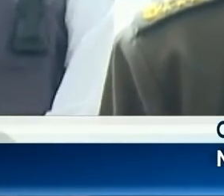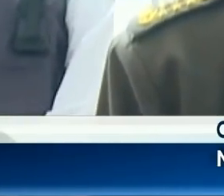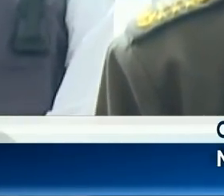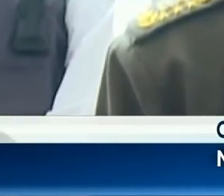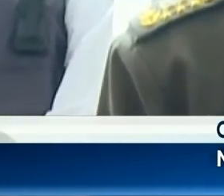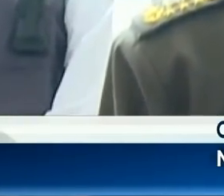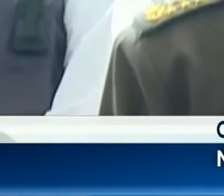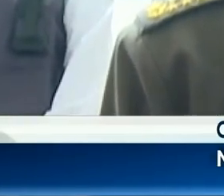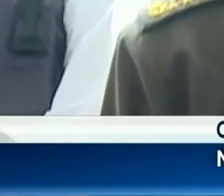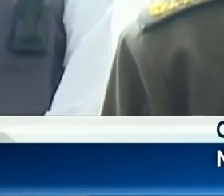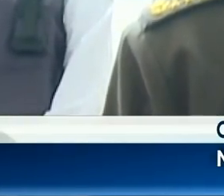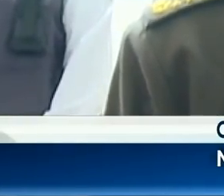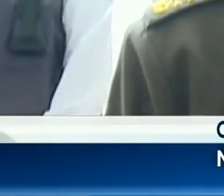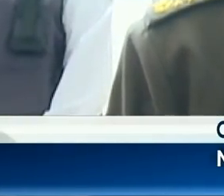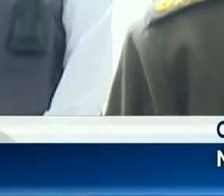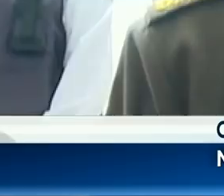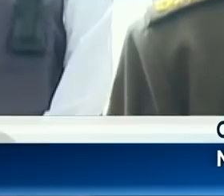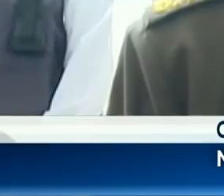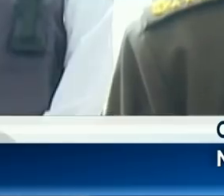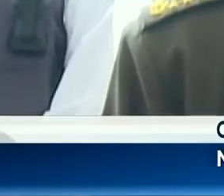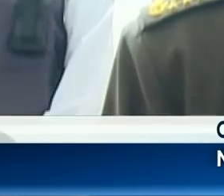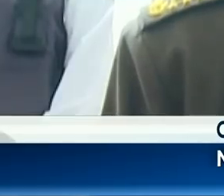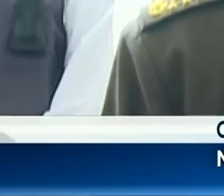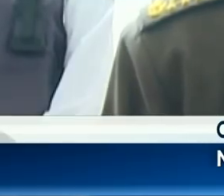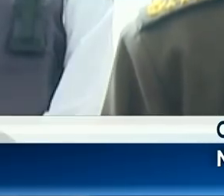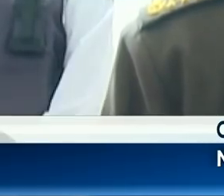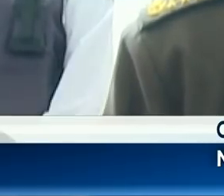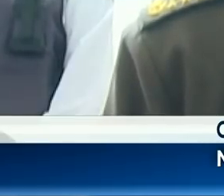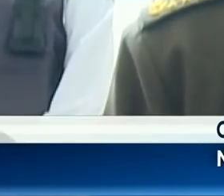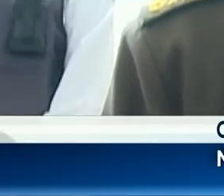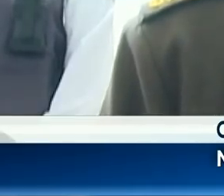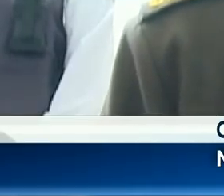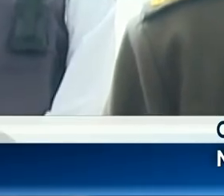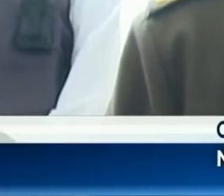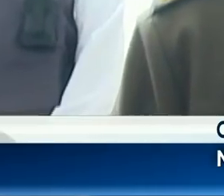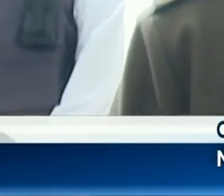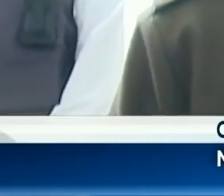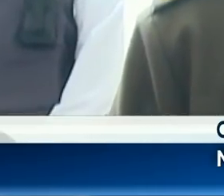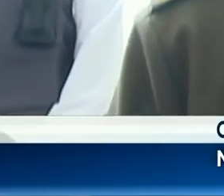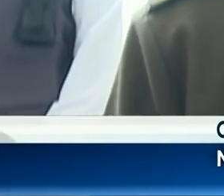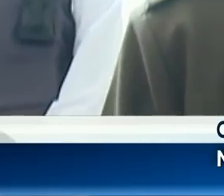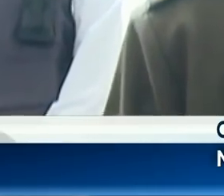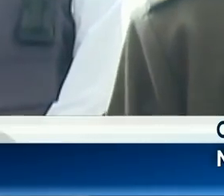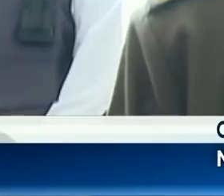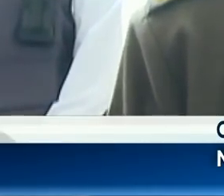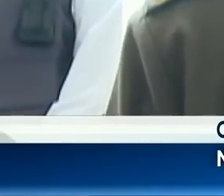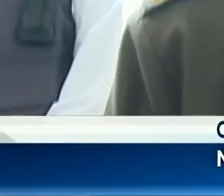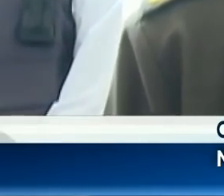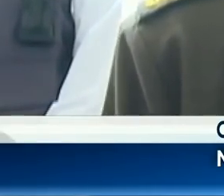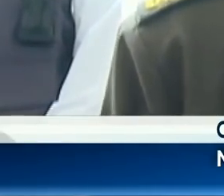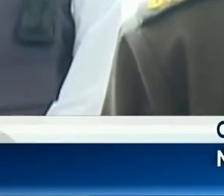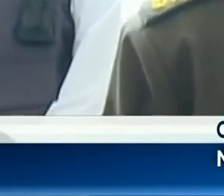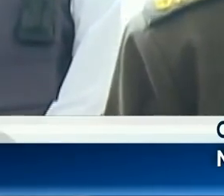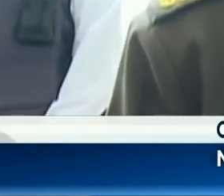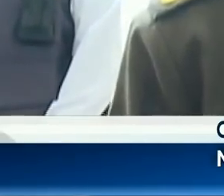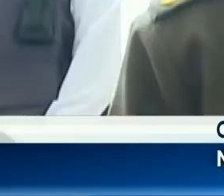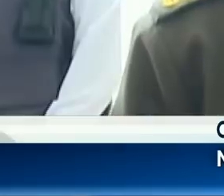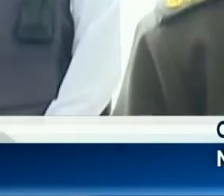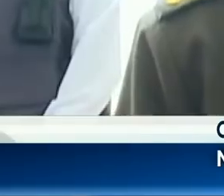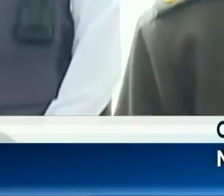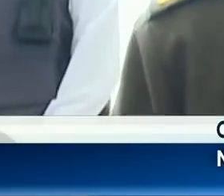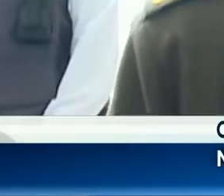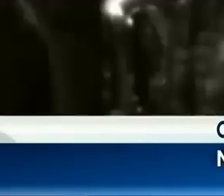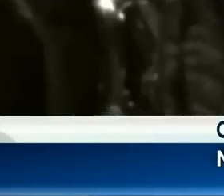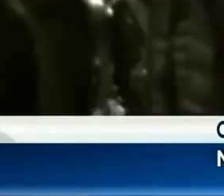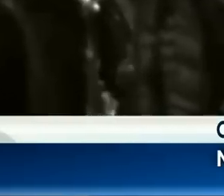como unidad técnica en la liberación de secuestrados, empieza a realizar sus actividades que no las podemos